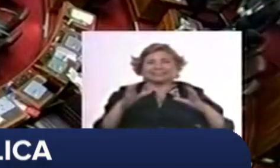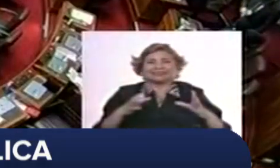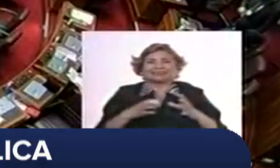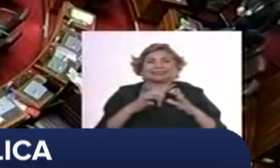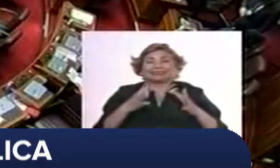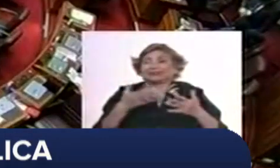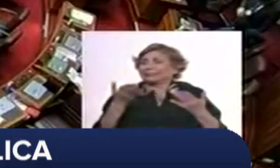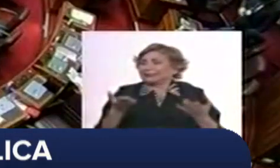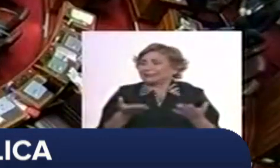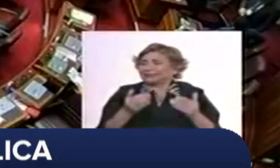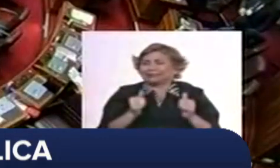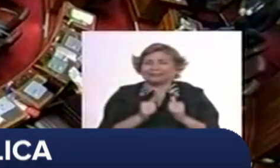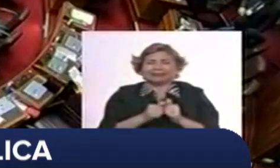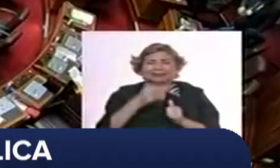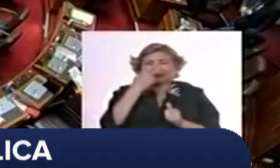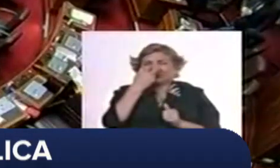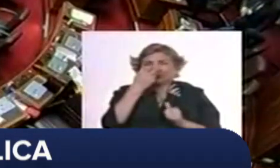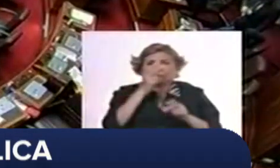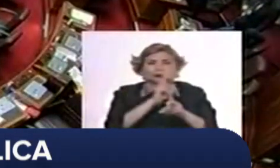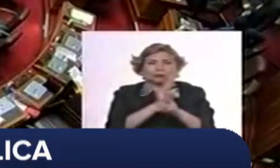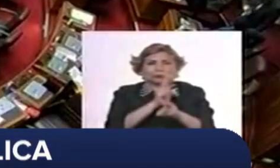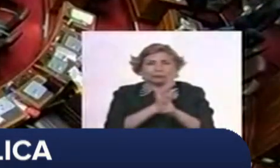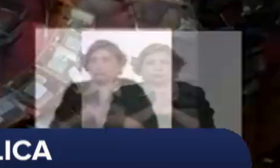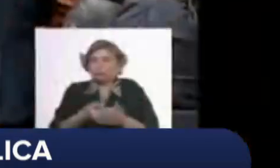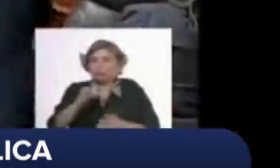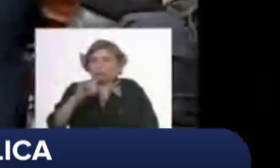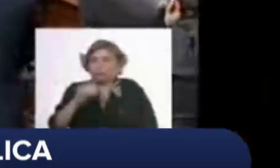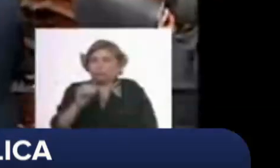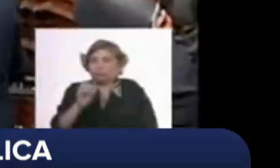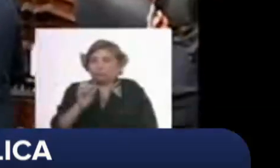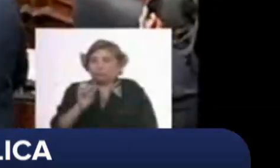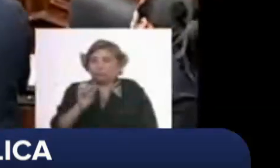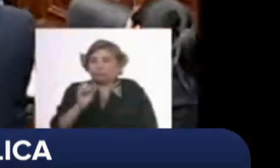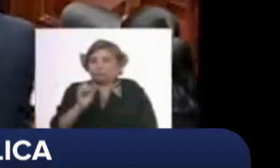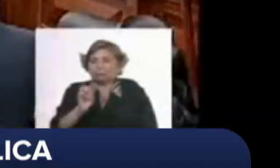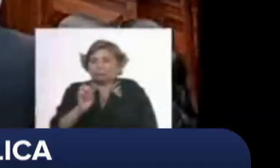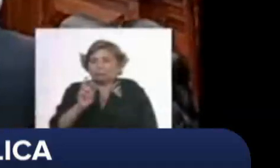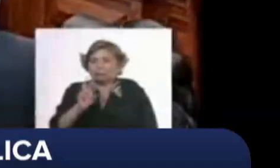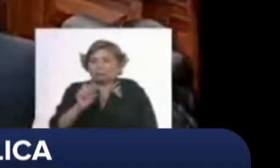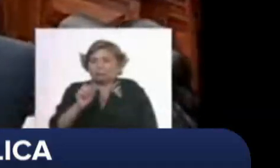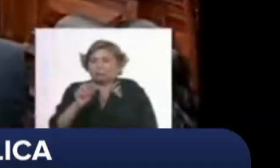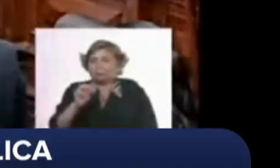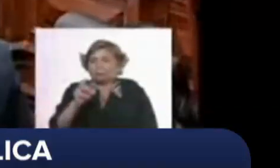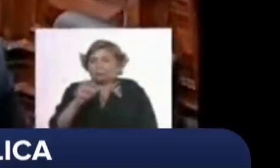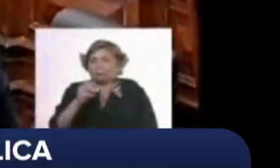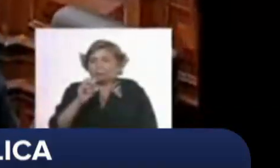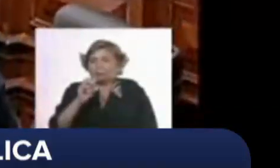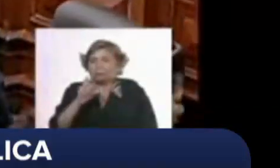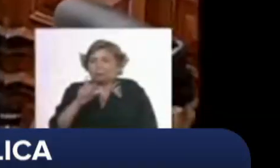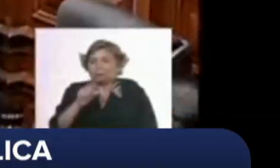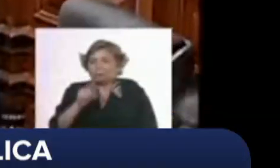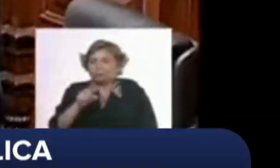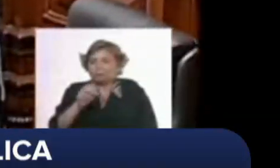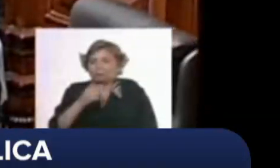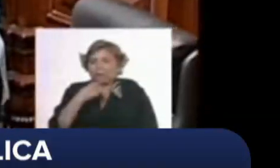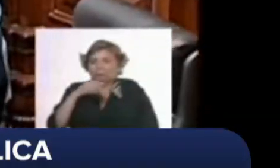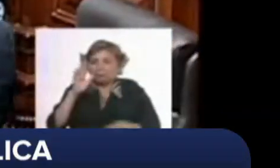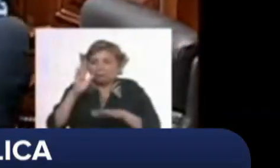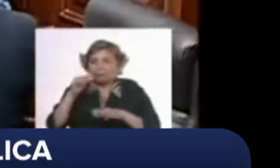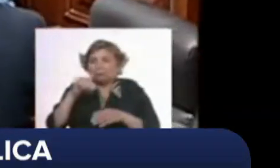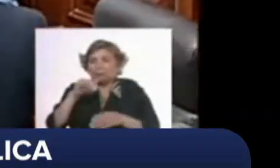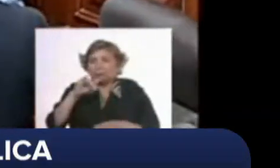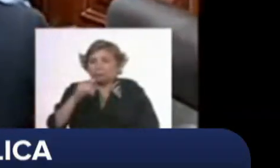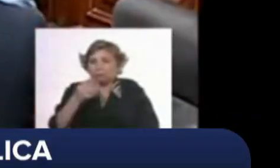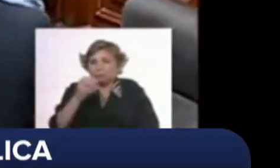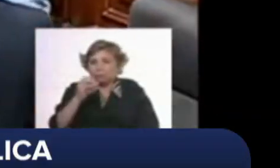sentenciado por el Poder Judicial por un caso de colusión y él se encuentra actualmente prófugo de la justicia. Se